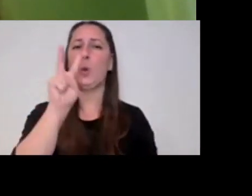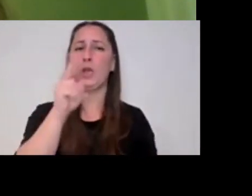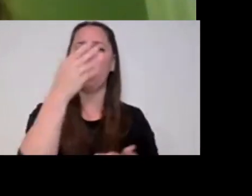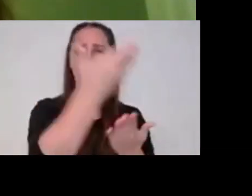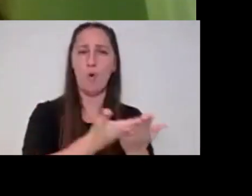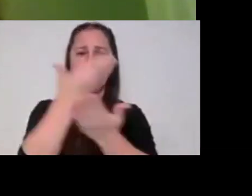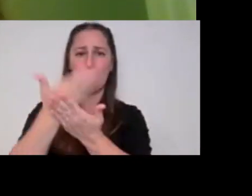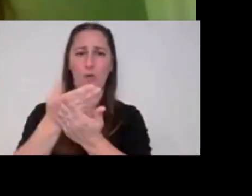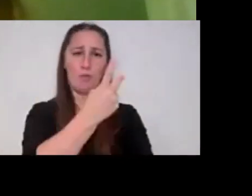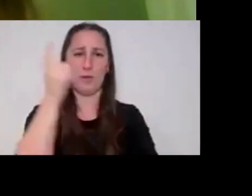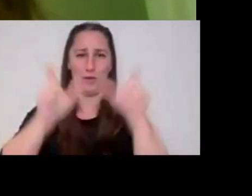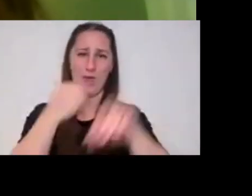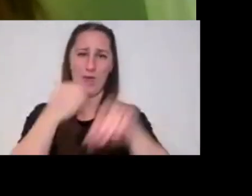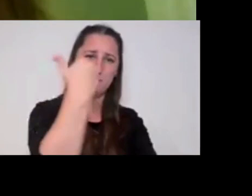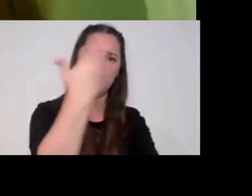expositores.